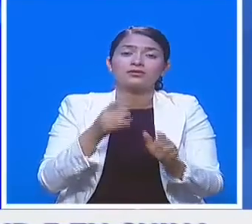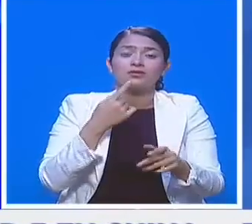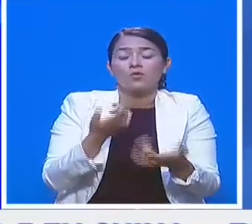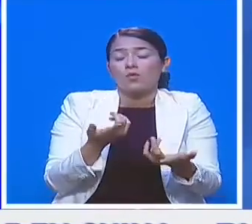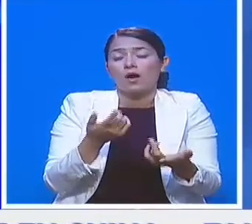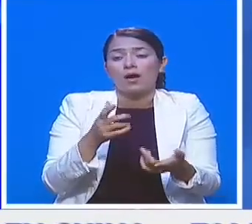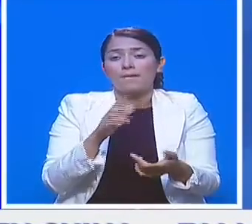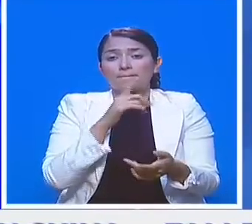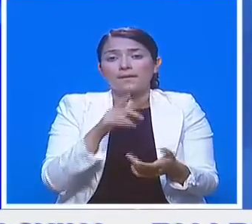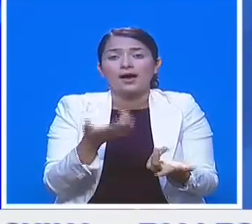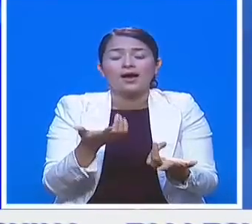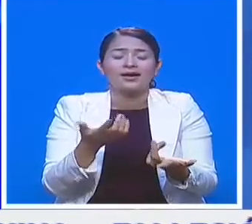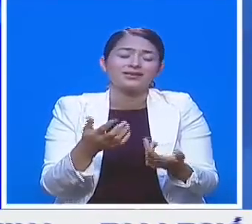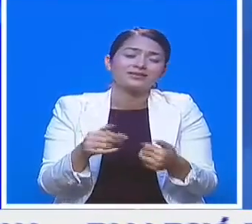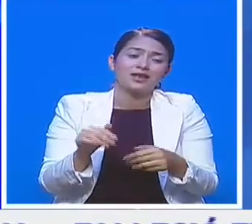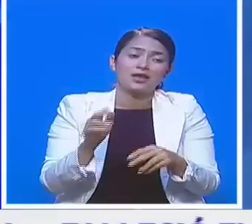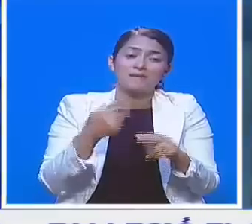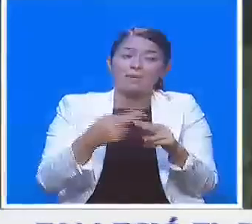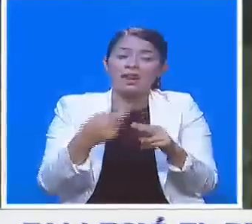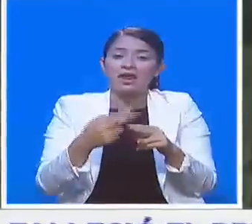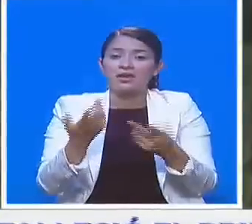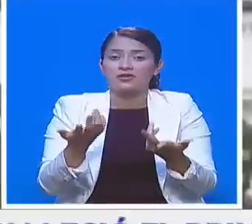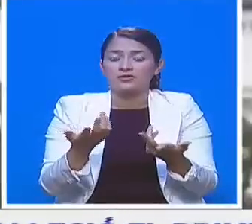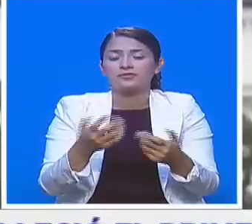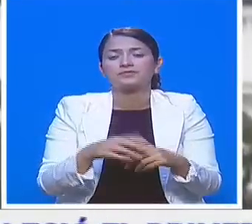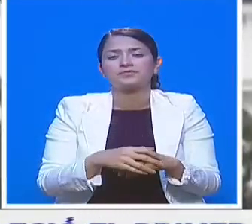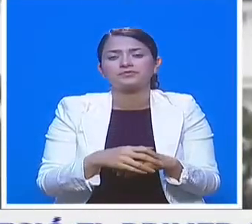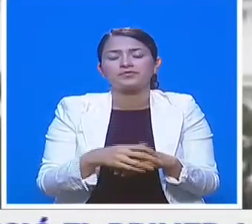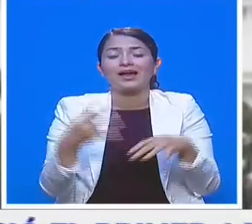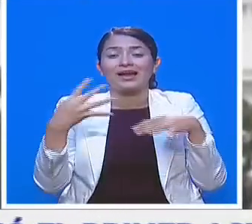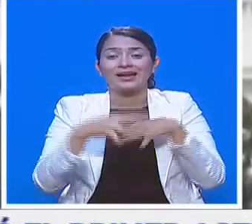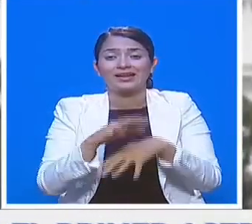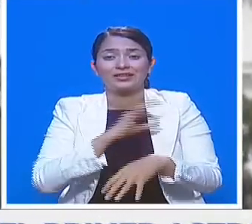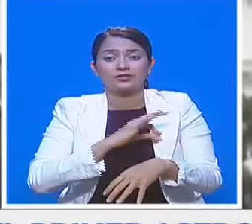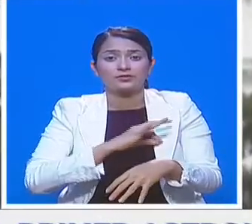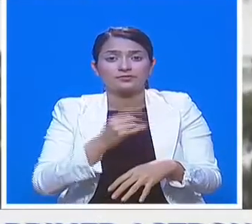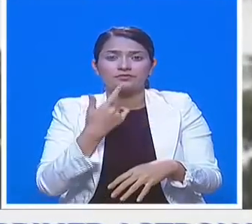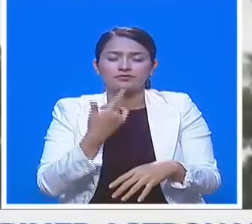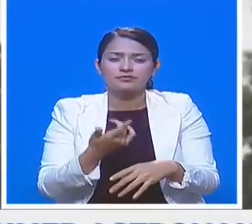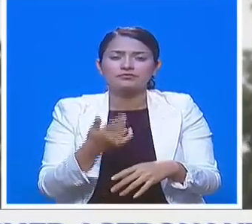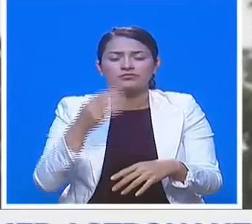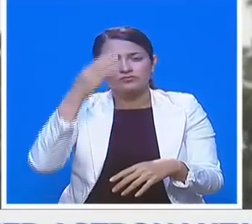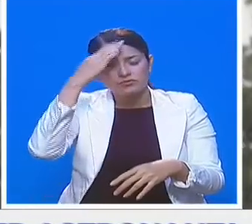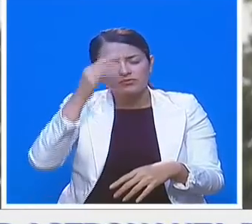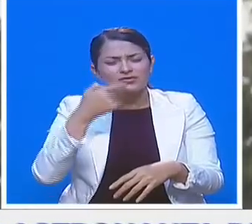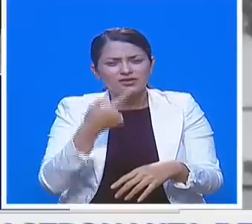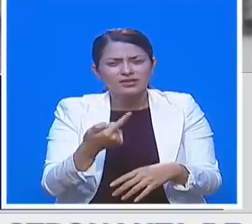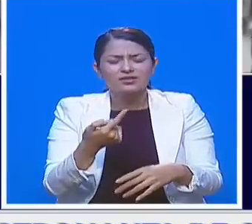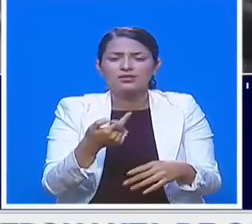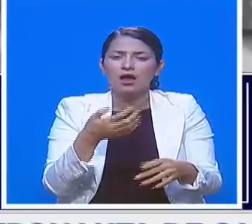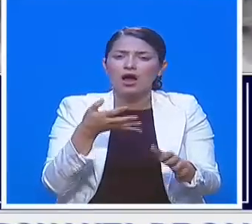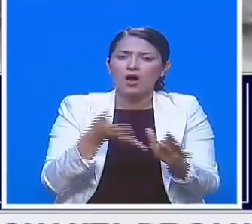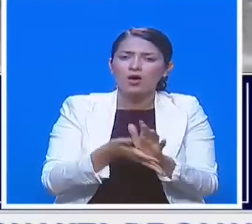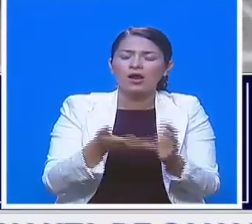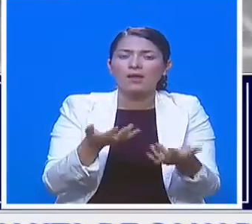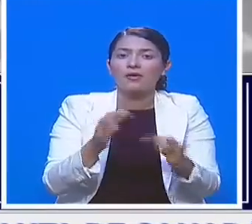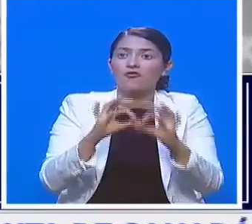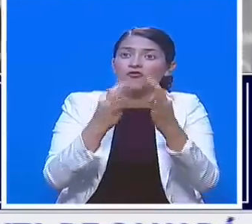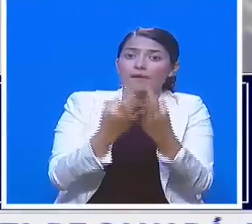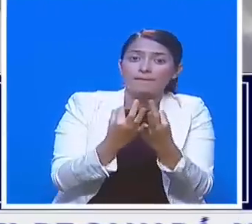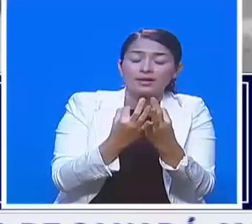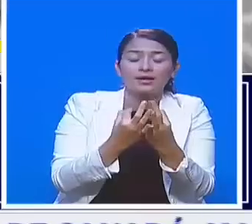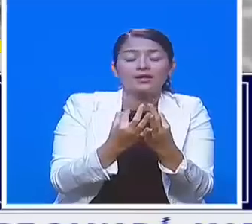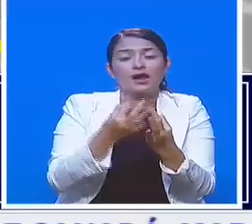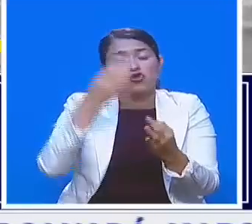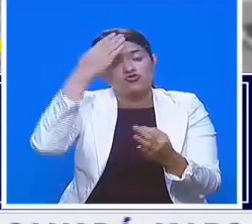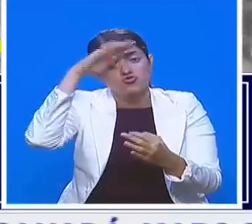nacional. En redes sociales, el canciller cubano Bruno Rodríguez indicó que la medida perjudica el contacto entre las familias cubanas y